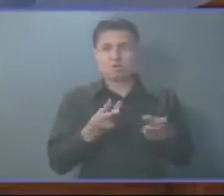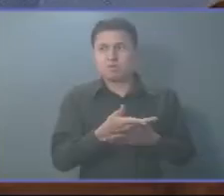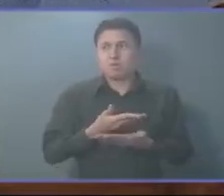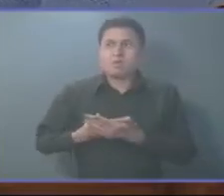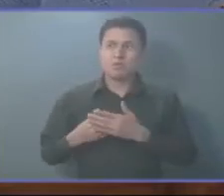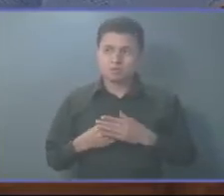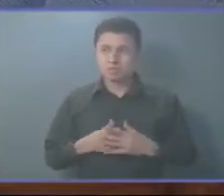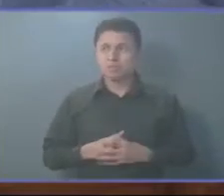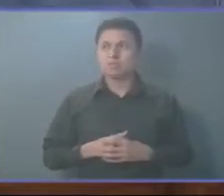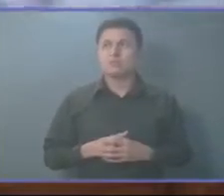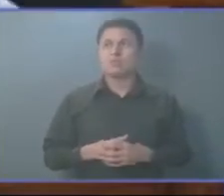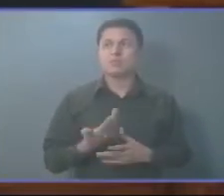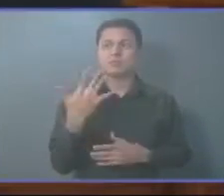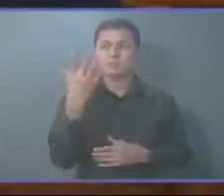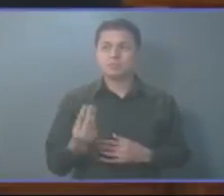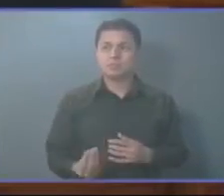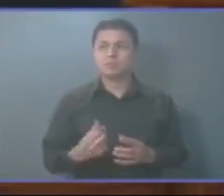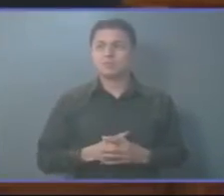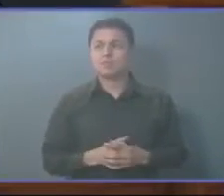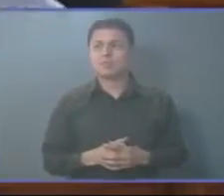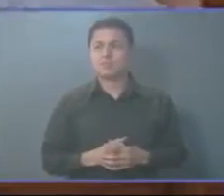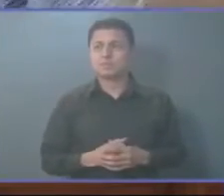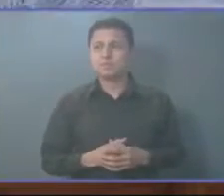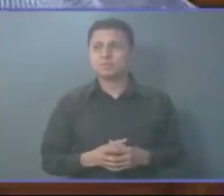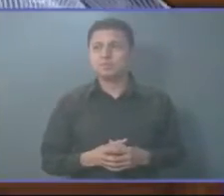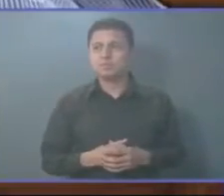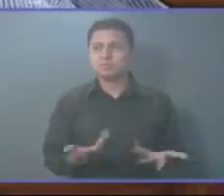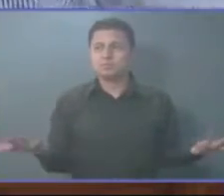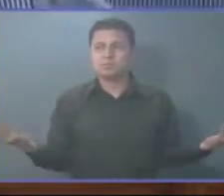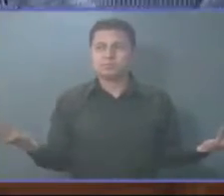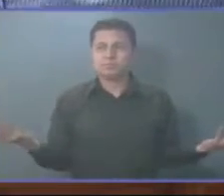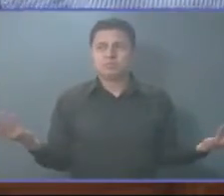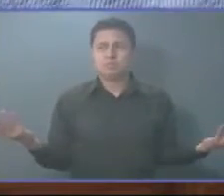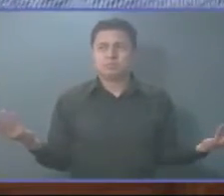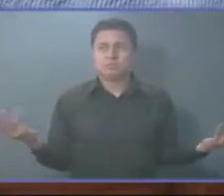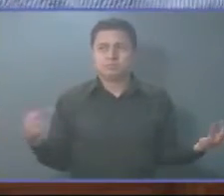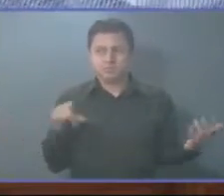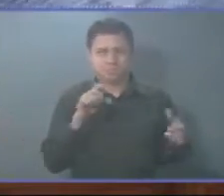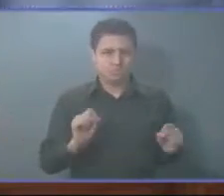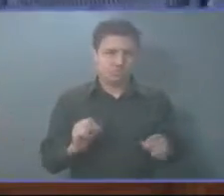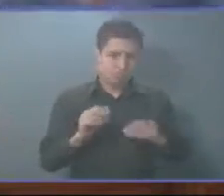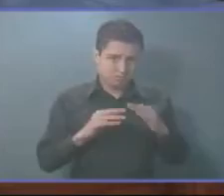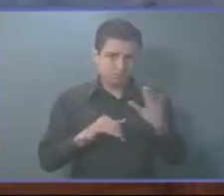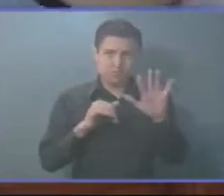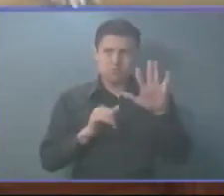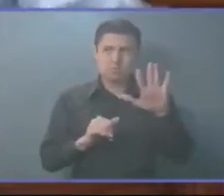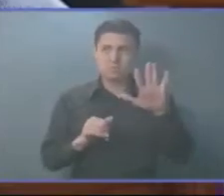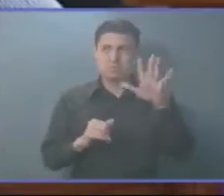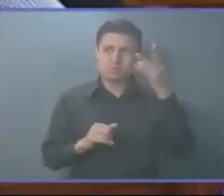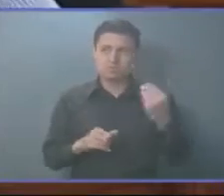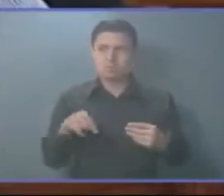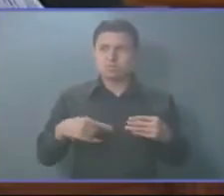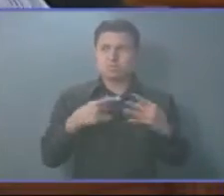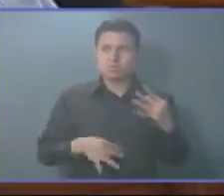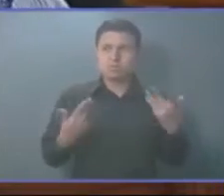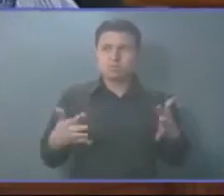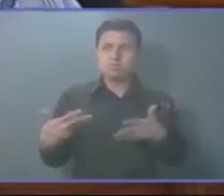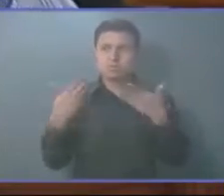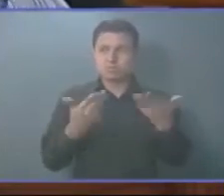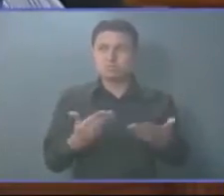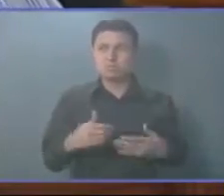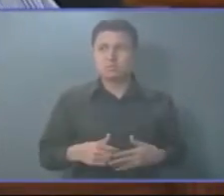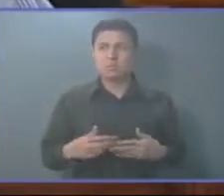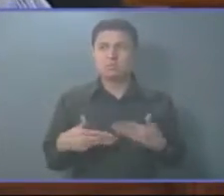cuarentena de 15 días. Entonces, se hubieran podido restar los 5 días que esta ley ya les da, porque